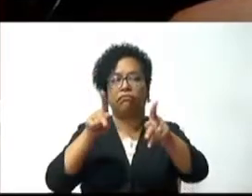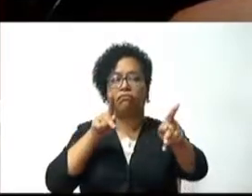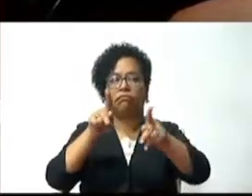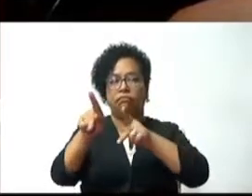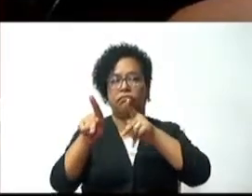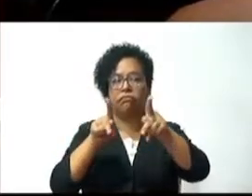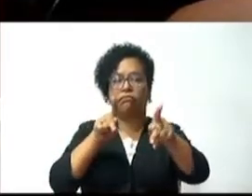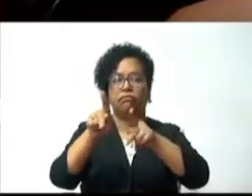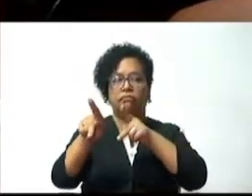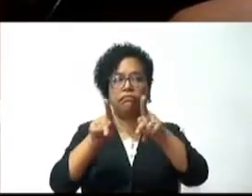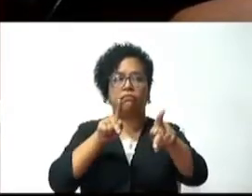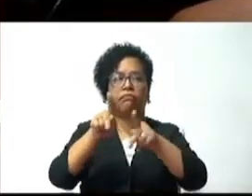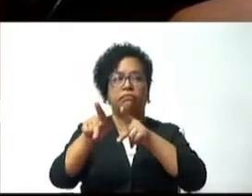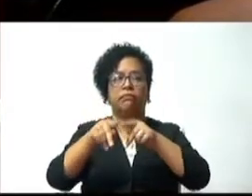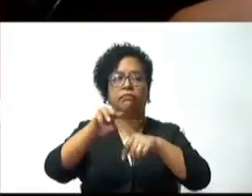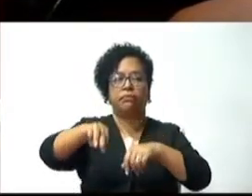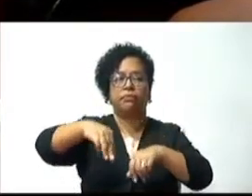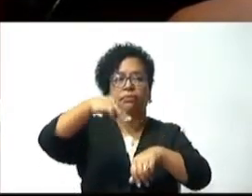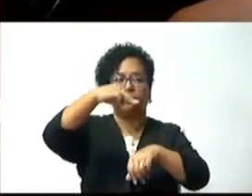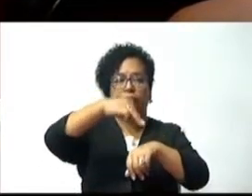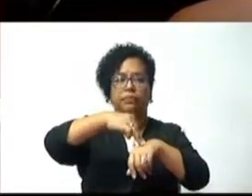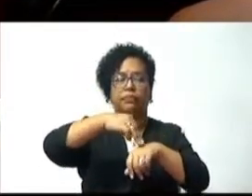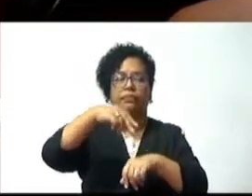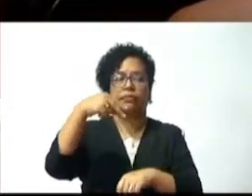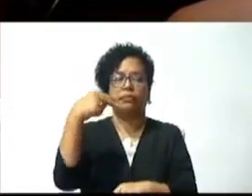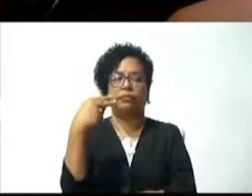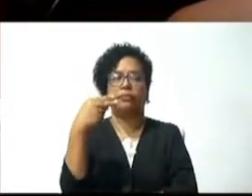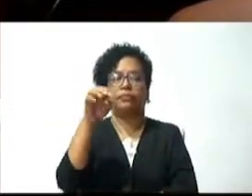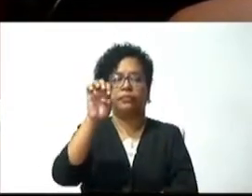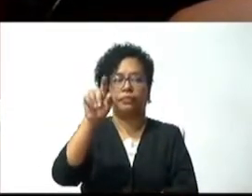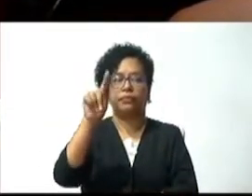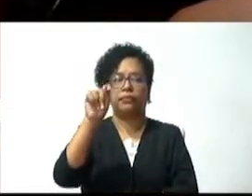donde fueron asesinados 3 personas,